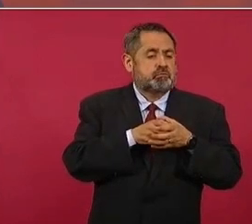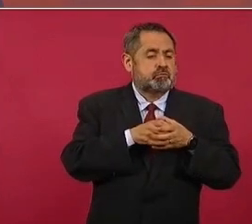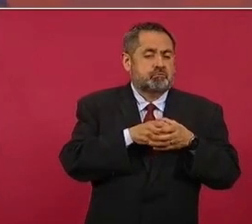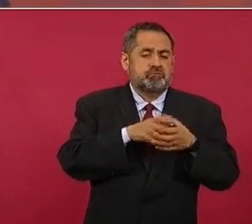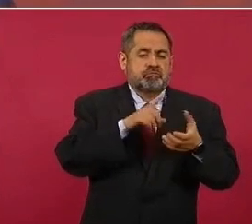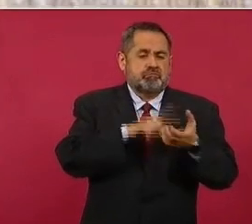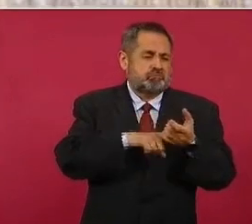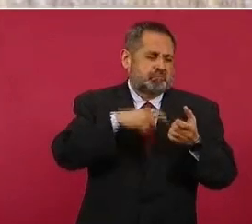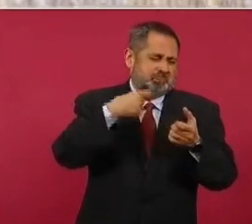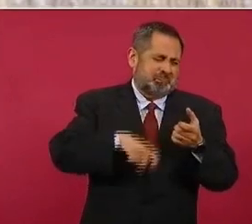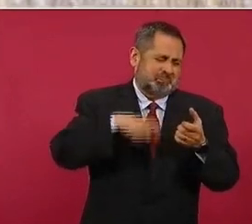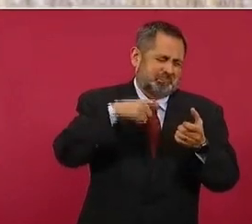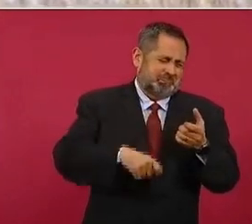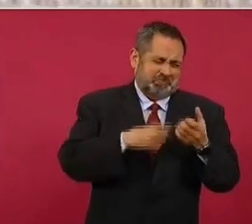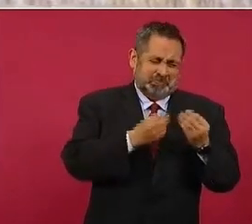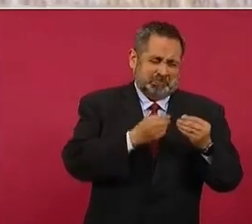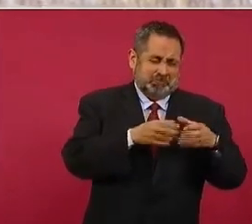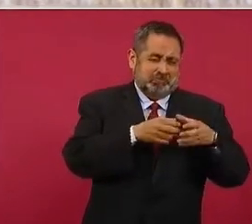tiene mucho y